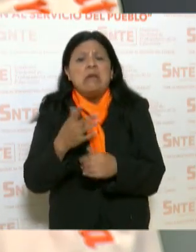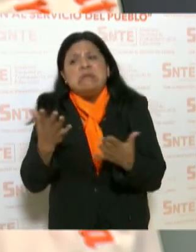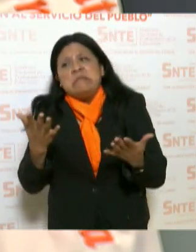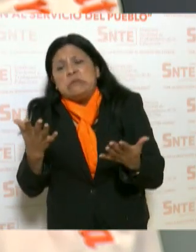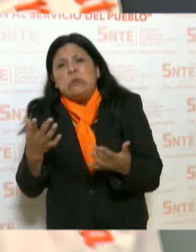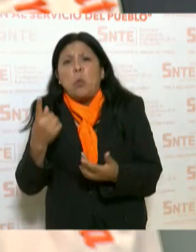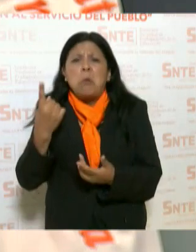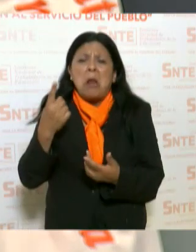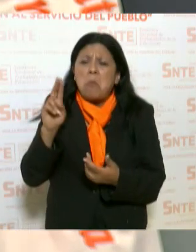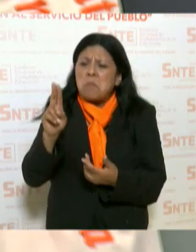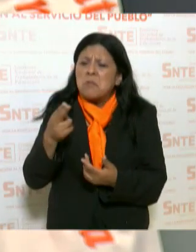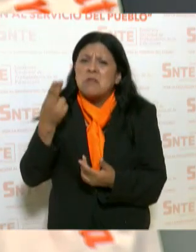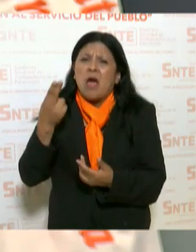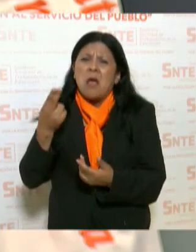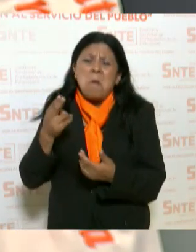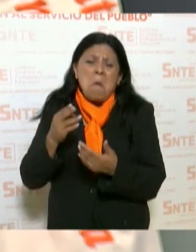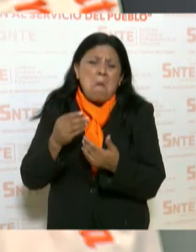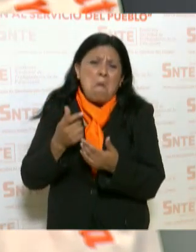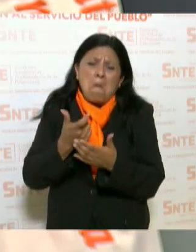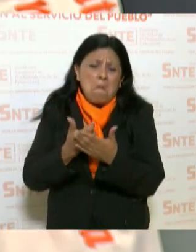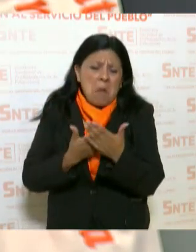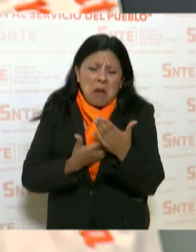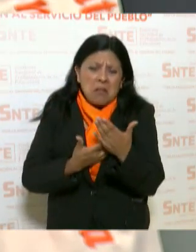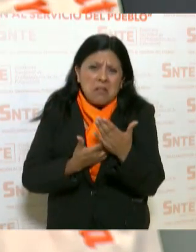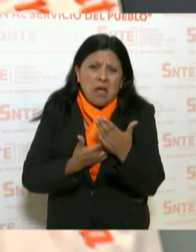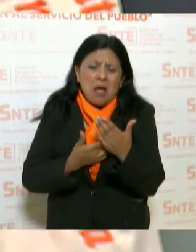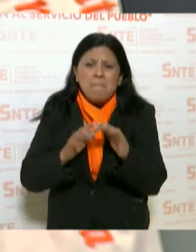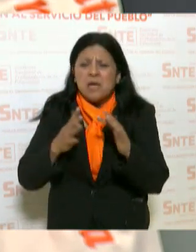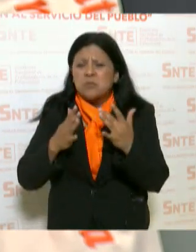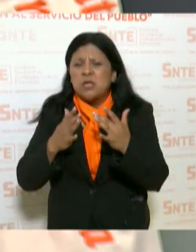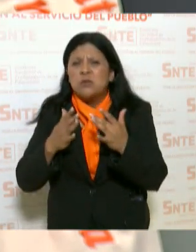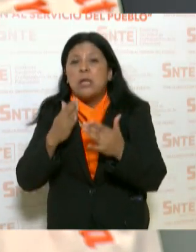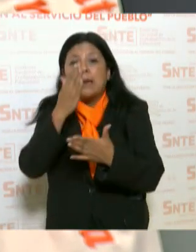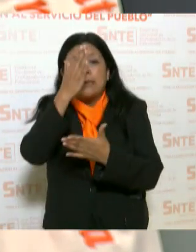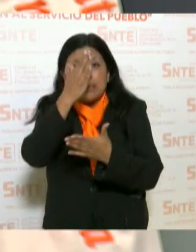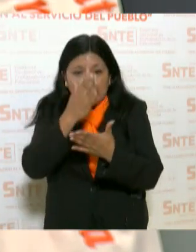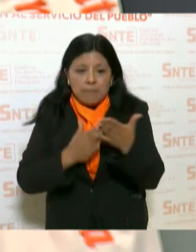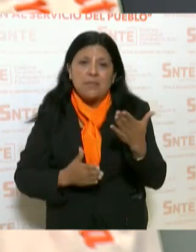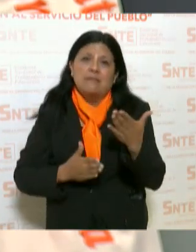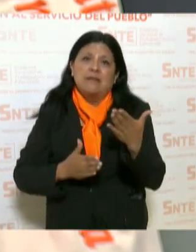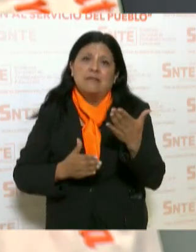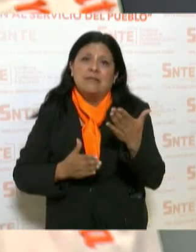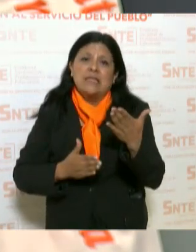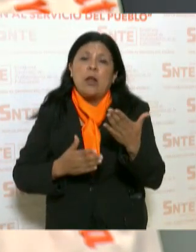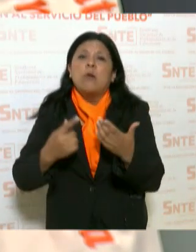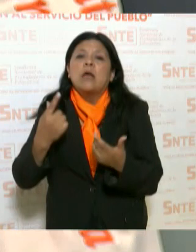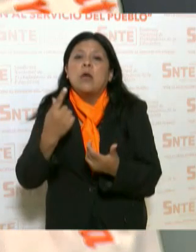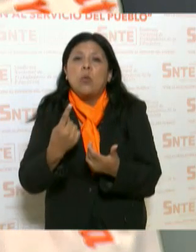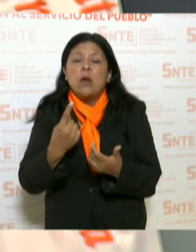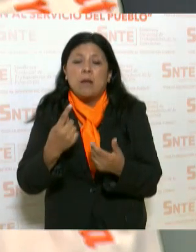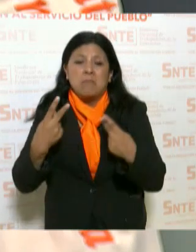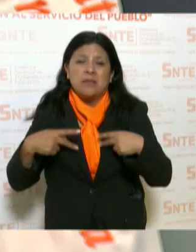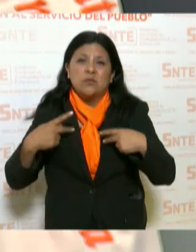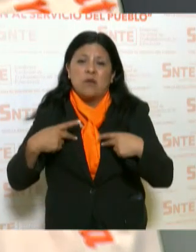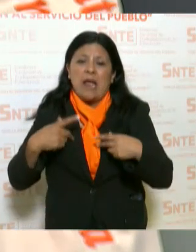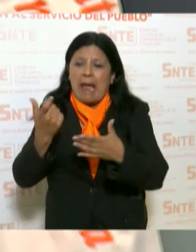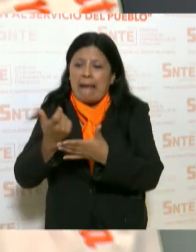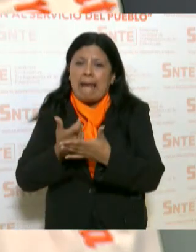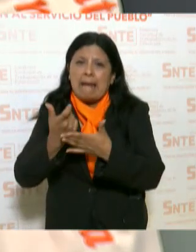colegiatura, significa hasta la mitad del sueldo de un trabajador.